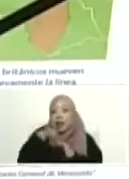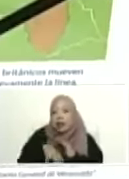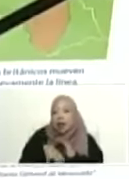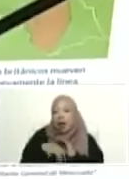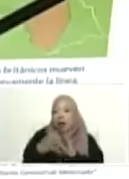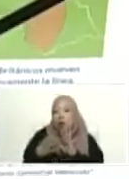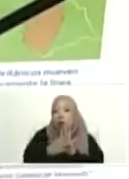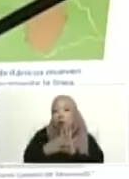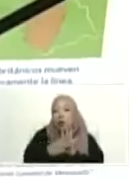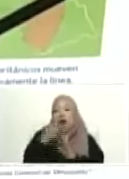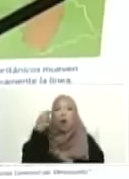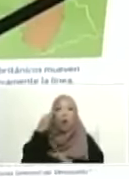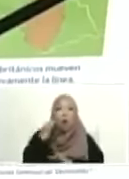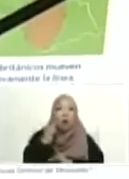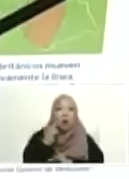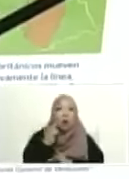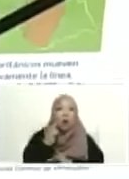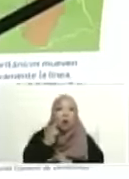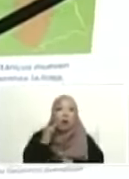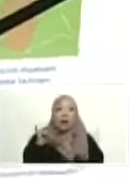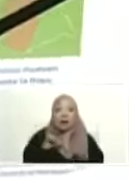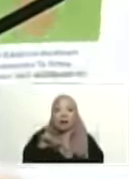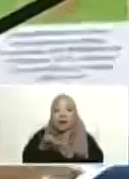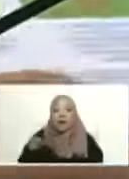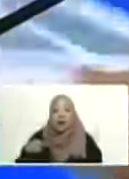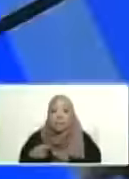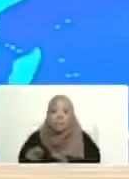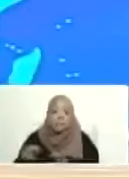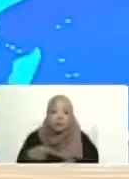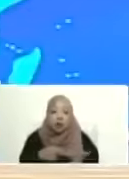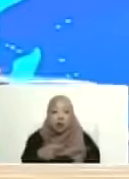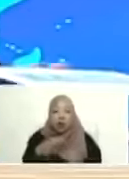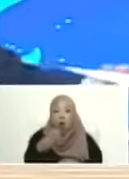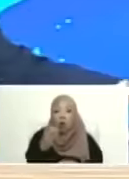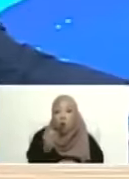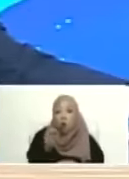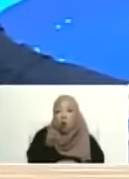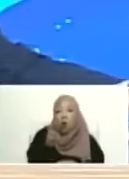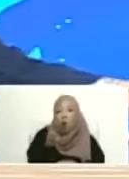hacia las riberas del Orinoco. Así empezó en ese periodo.